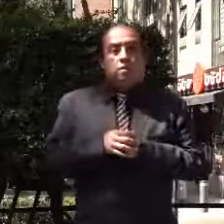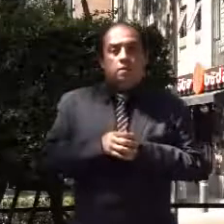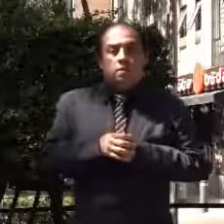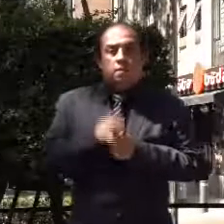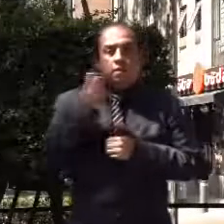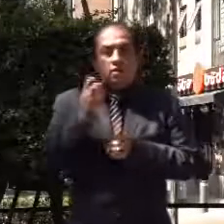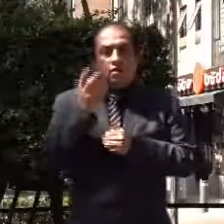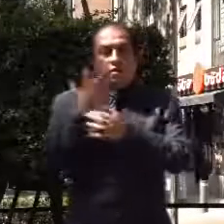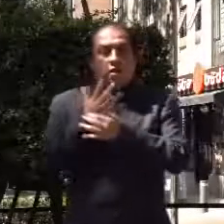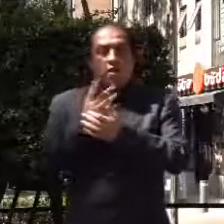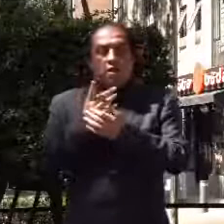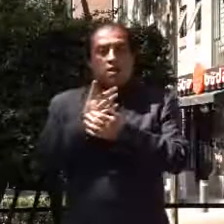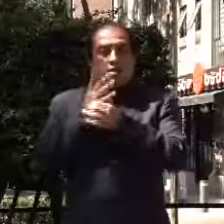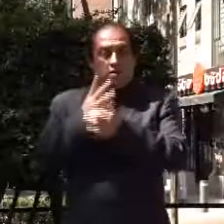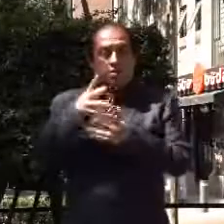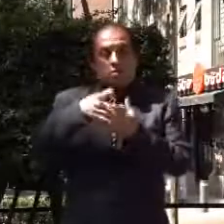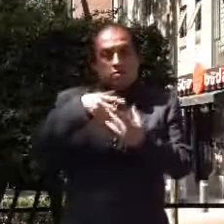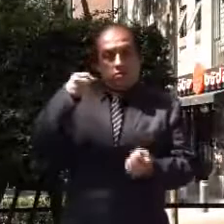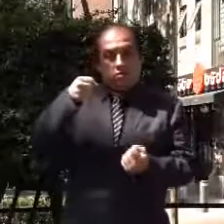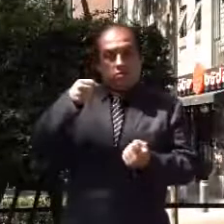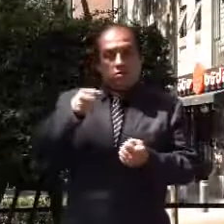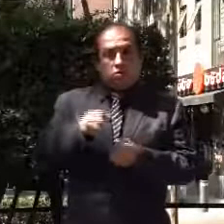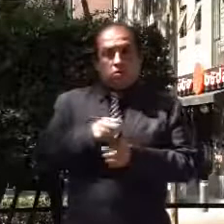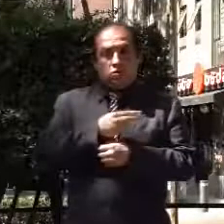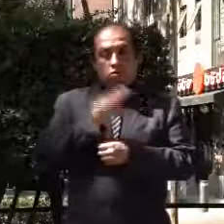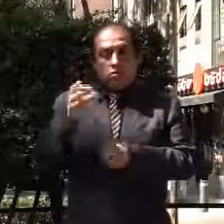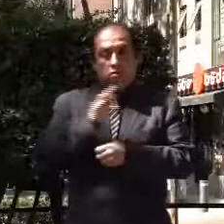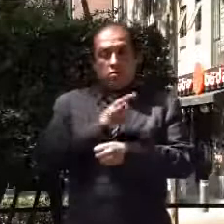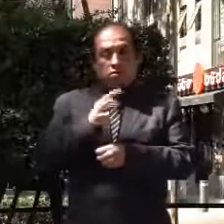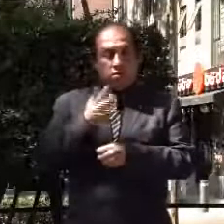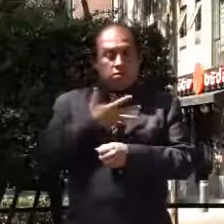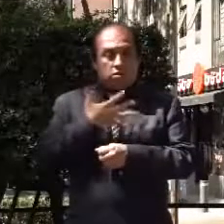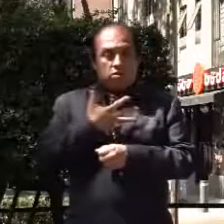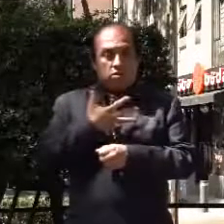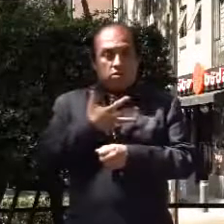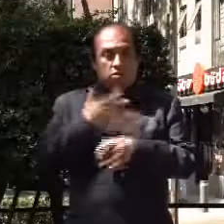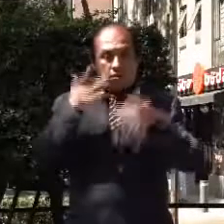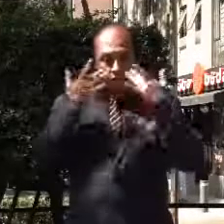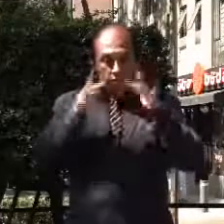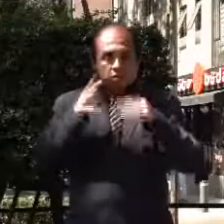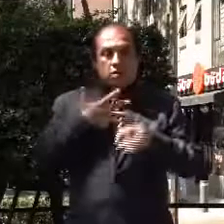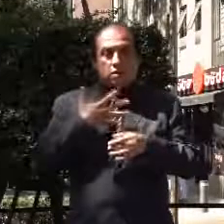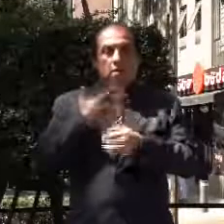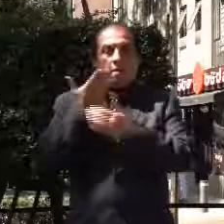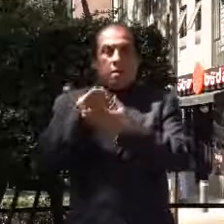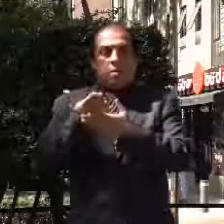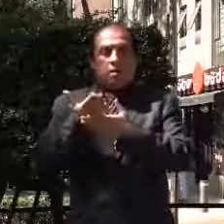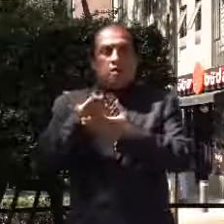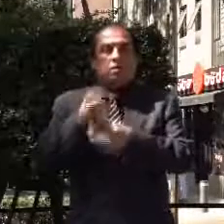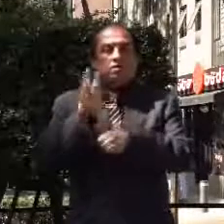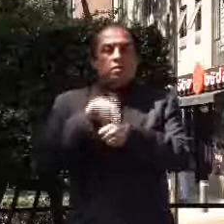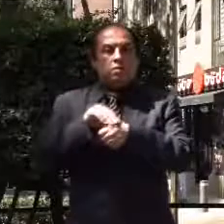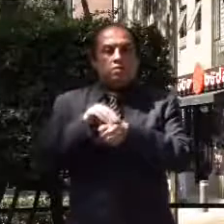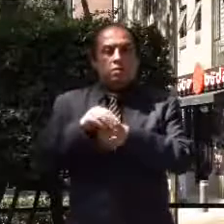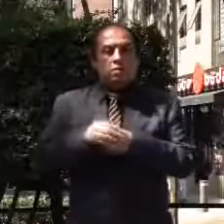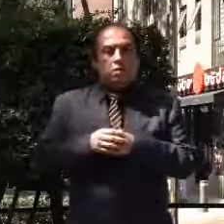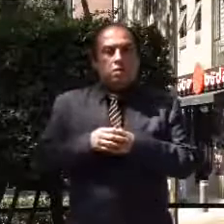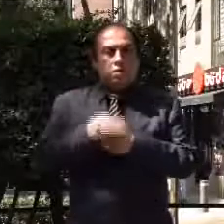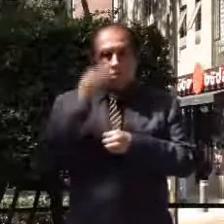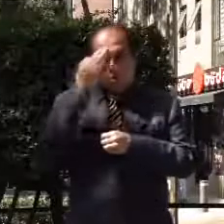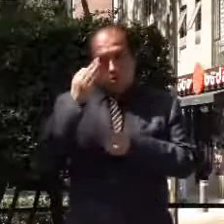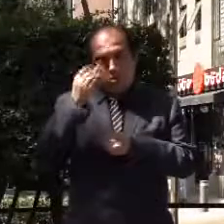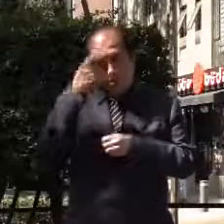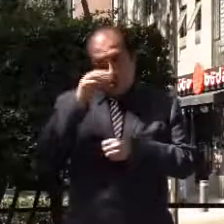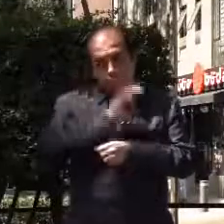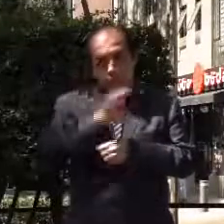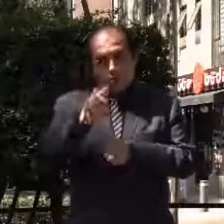Constitución. Sí hay pues que renunciar para reelegirse. Sí, se tiene que pedir licencia en determinado momento para poder competir, pero